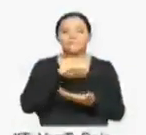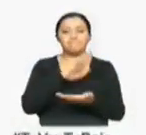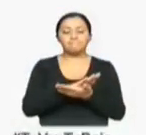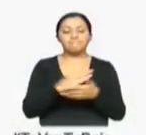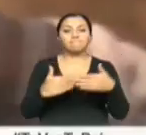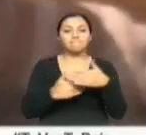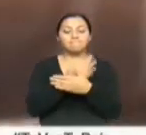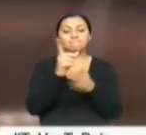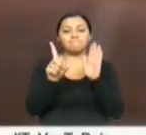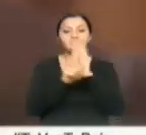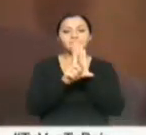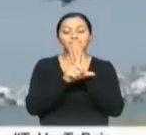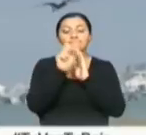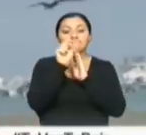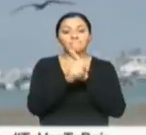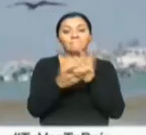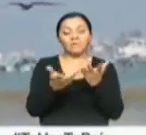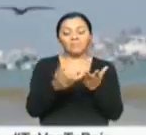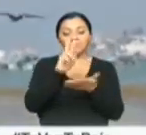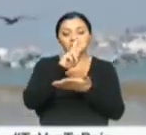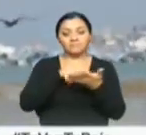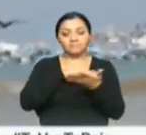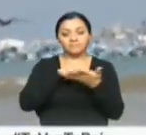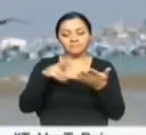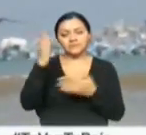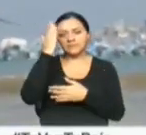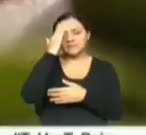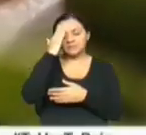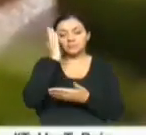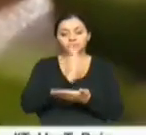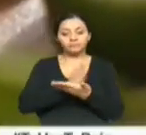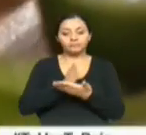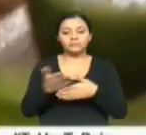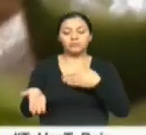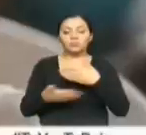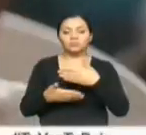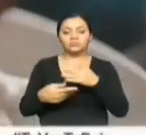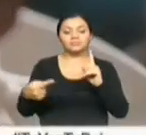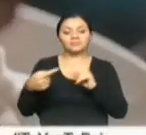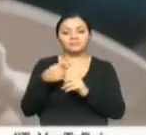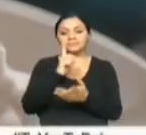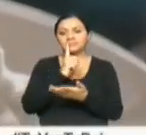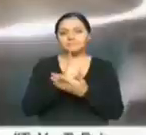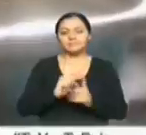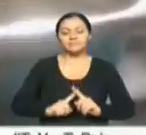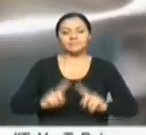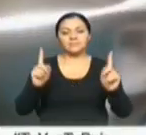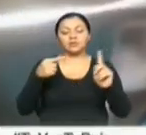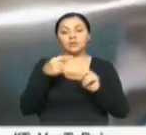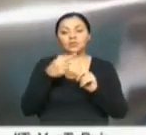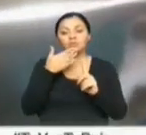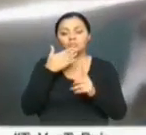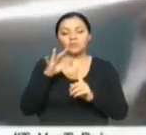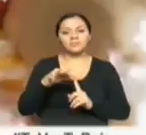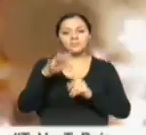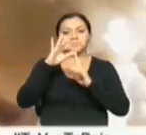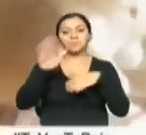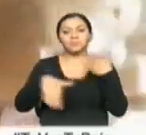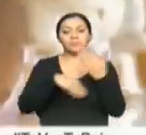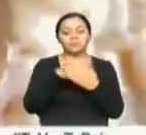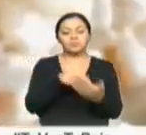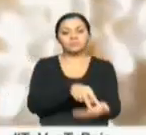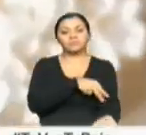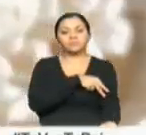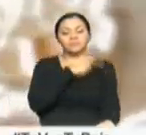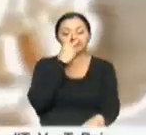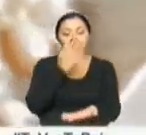del Código Ingenios, el reconocimiento de los saberes culinarios ancestrales es una realidad a través de las especialidades